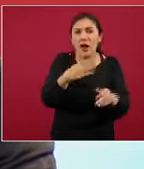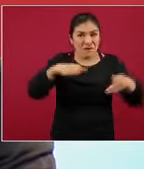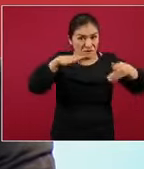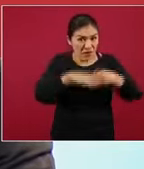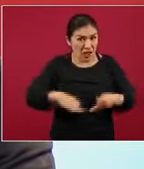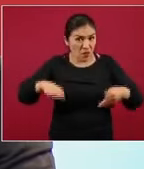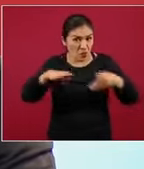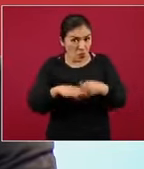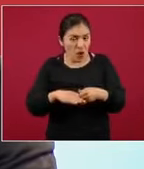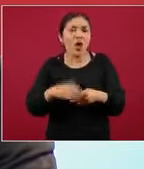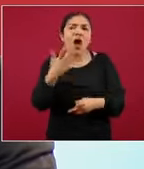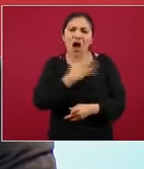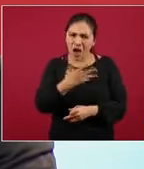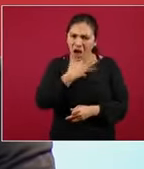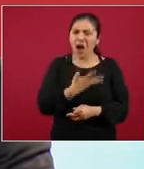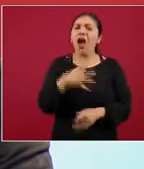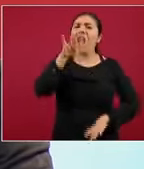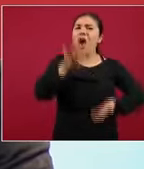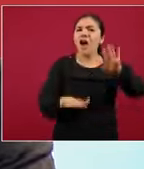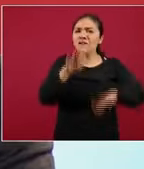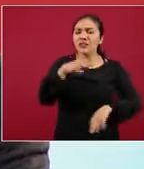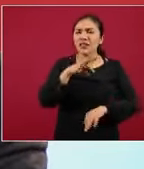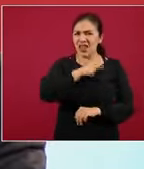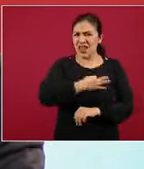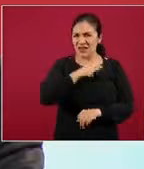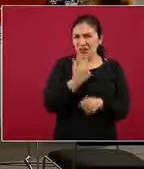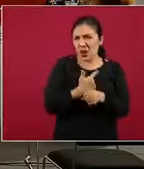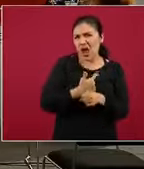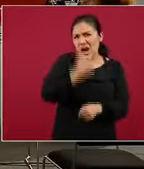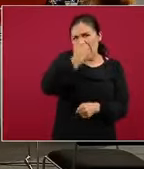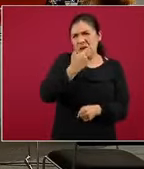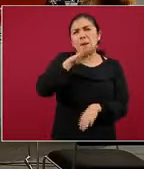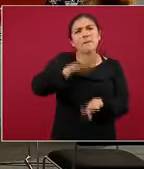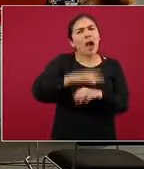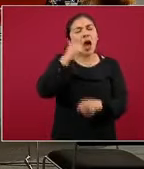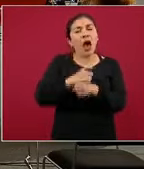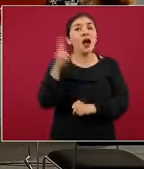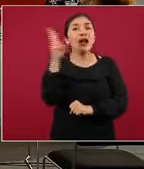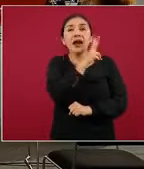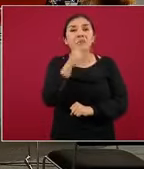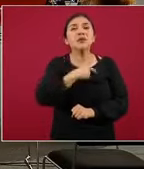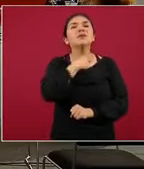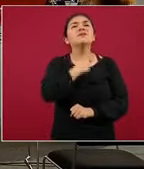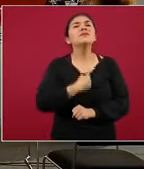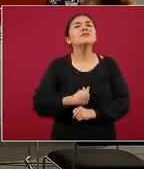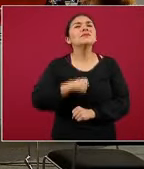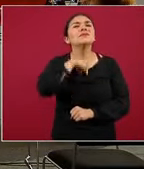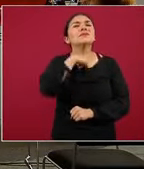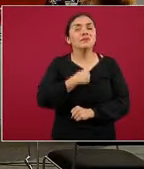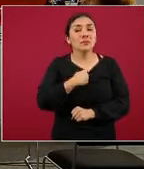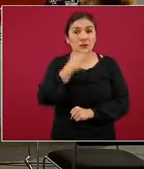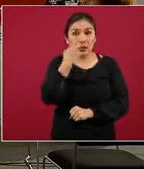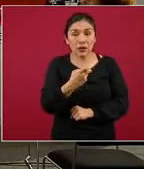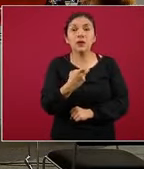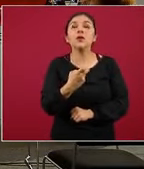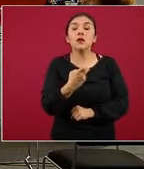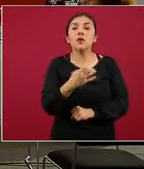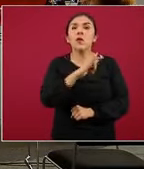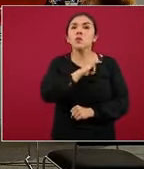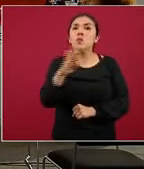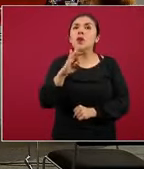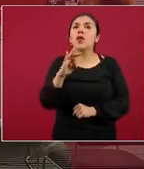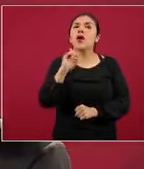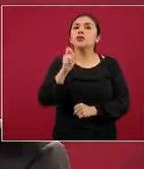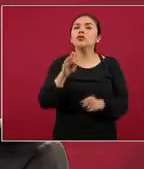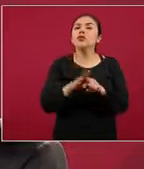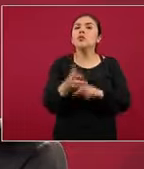infrecuente que ciertas infecciones graves, sobre todo cuando afectan la vía respiratoria baja, puedan